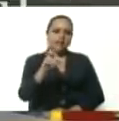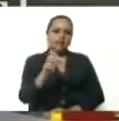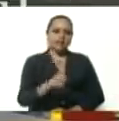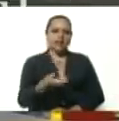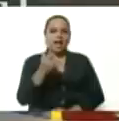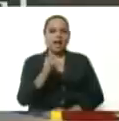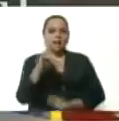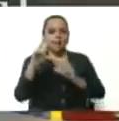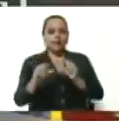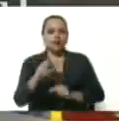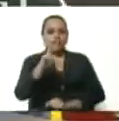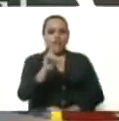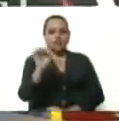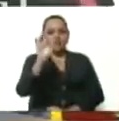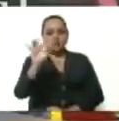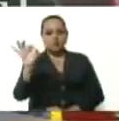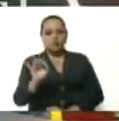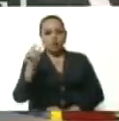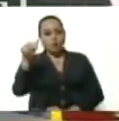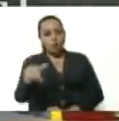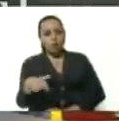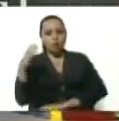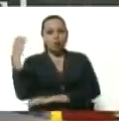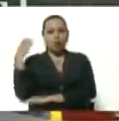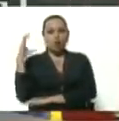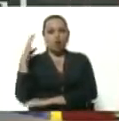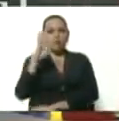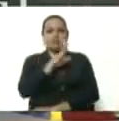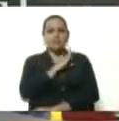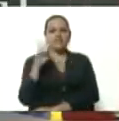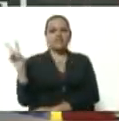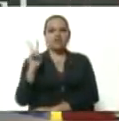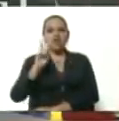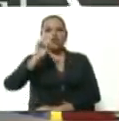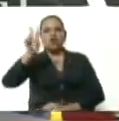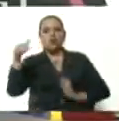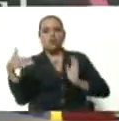en Venezuela. Hoy Colombia tiene en Venezuela